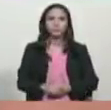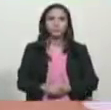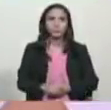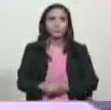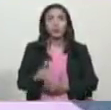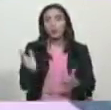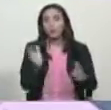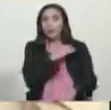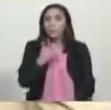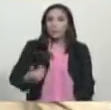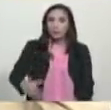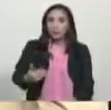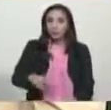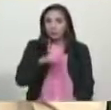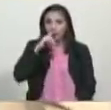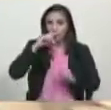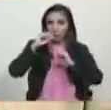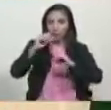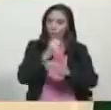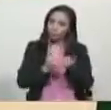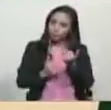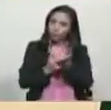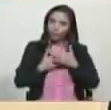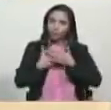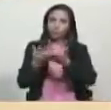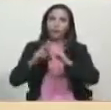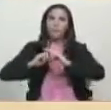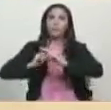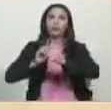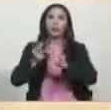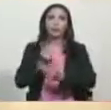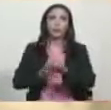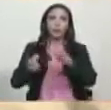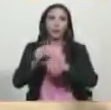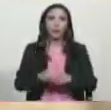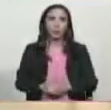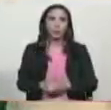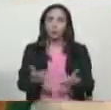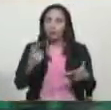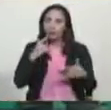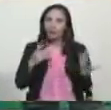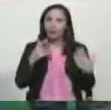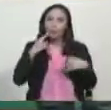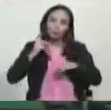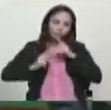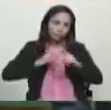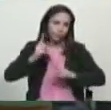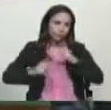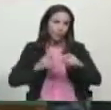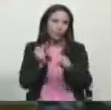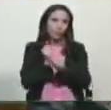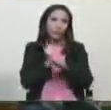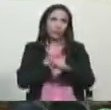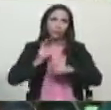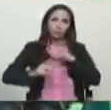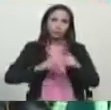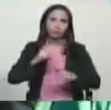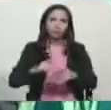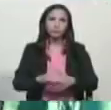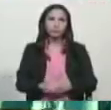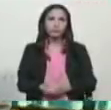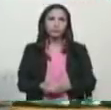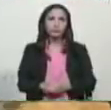del presidente Nicolás Maduro, reciba usted su crédito, hermano. Que sea para seguir produciendo, que es lo que queremos todos